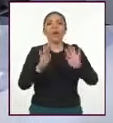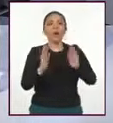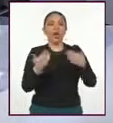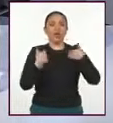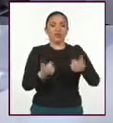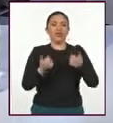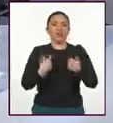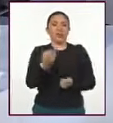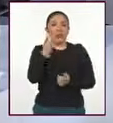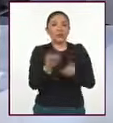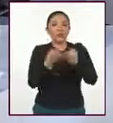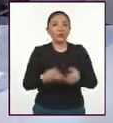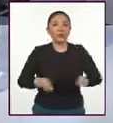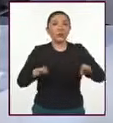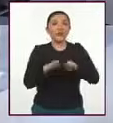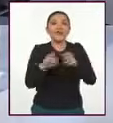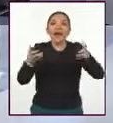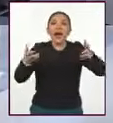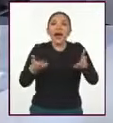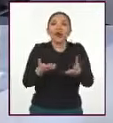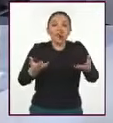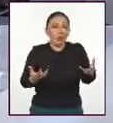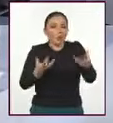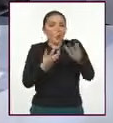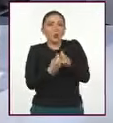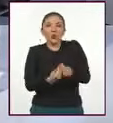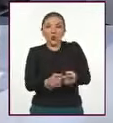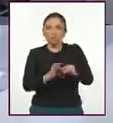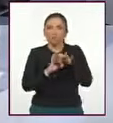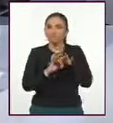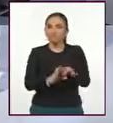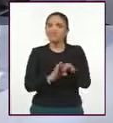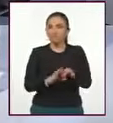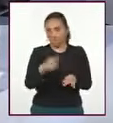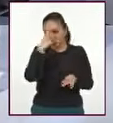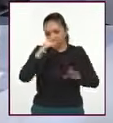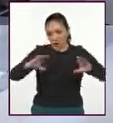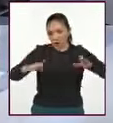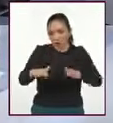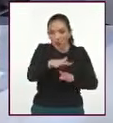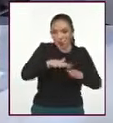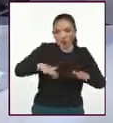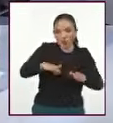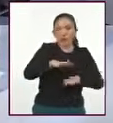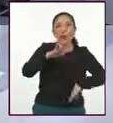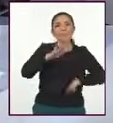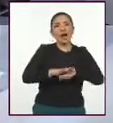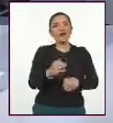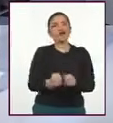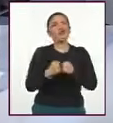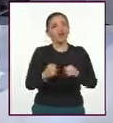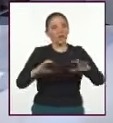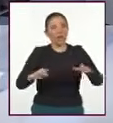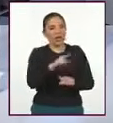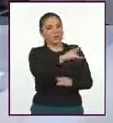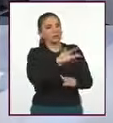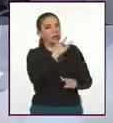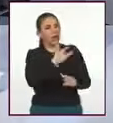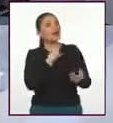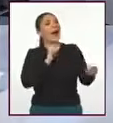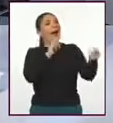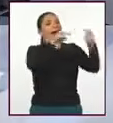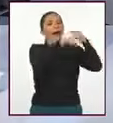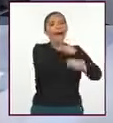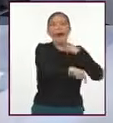es importante construir juntos una comunidad, construir juntos a partir de lo que el otro siente y sobre